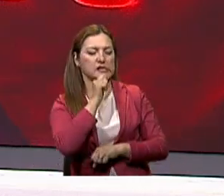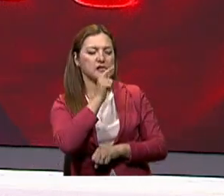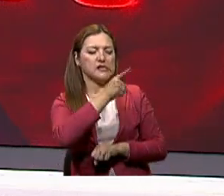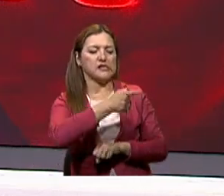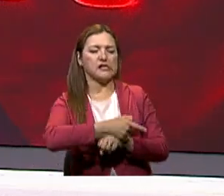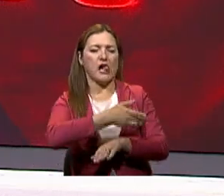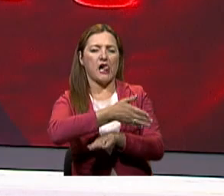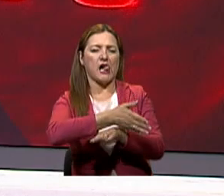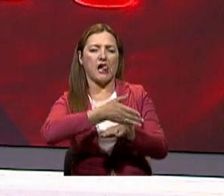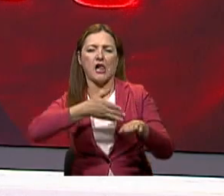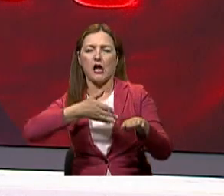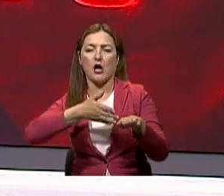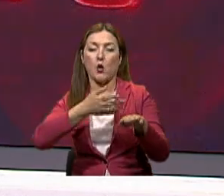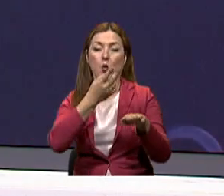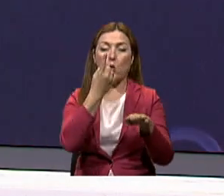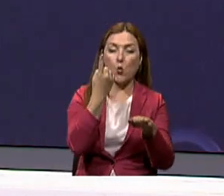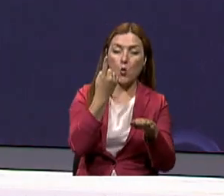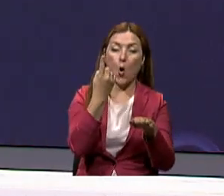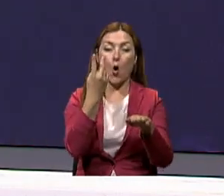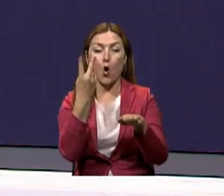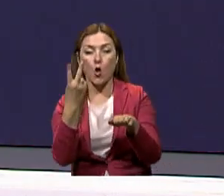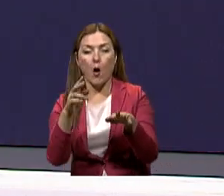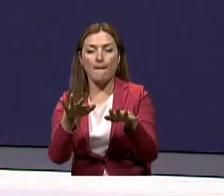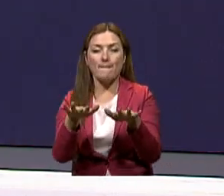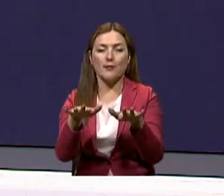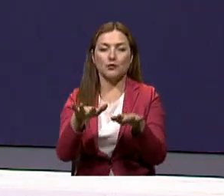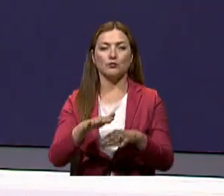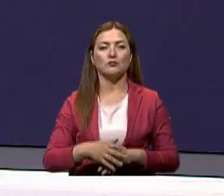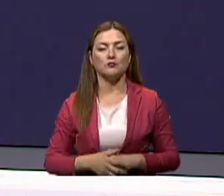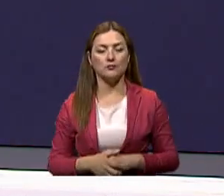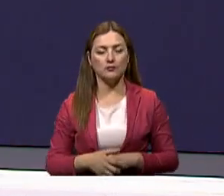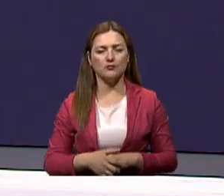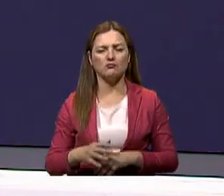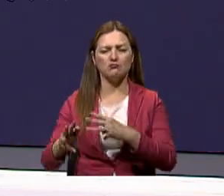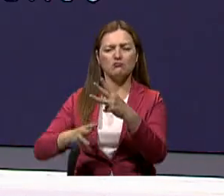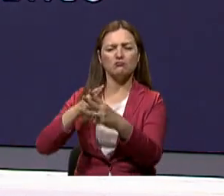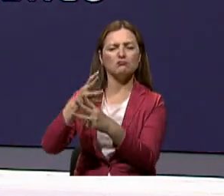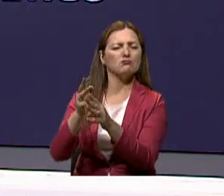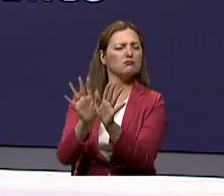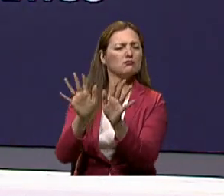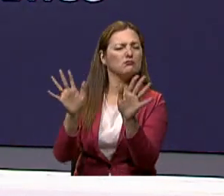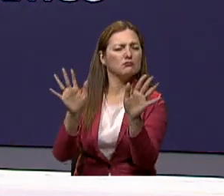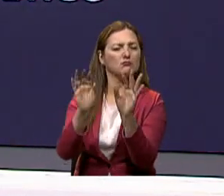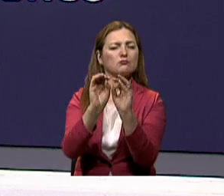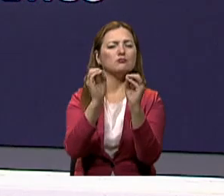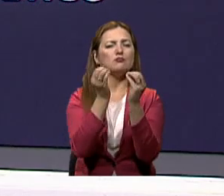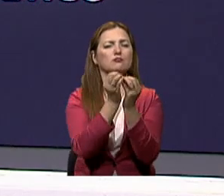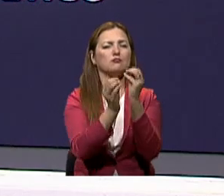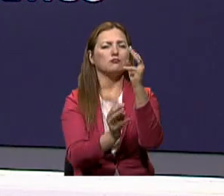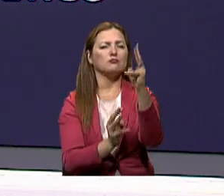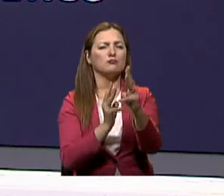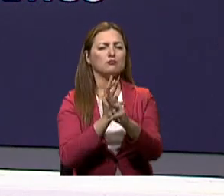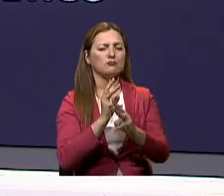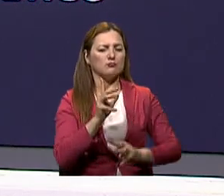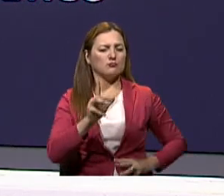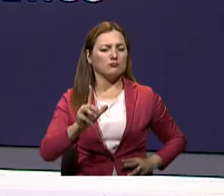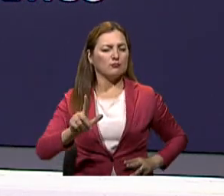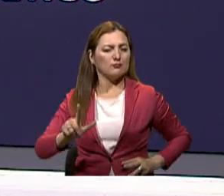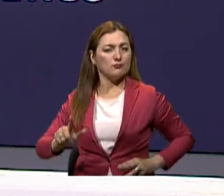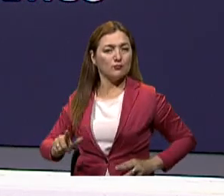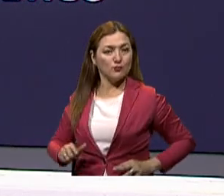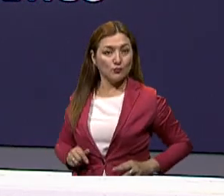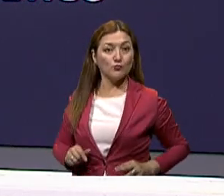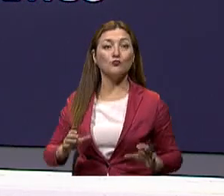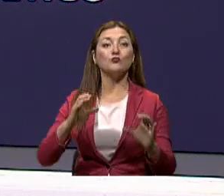amputar uno o ambos pies. En términos generales de alcance mundial, según la OMS, se estima que